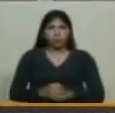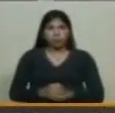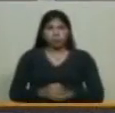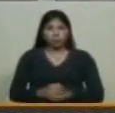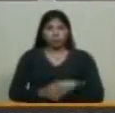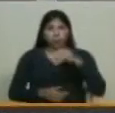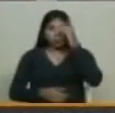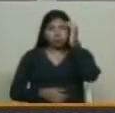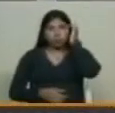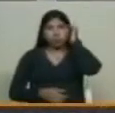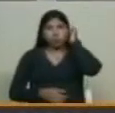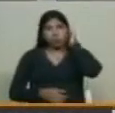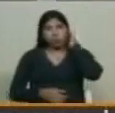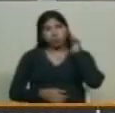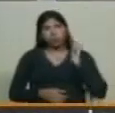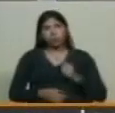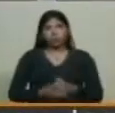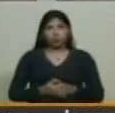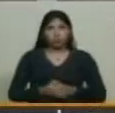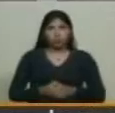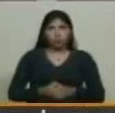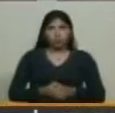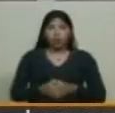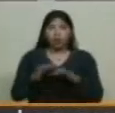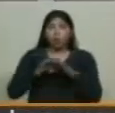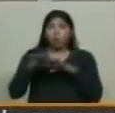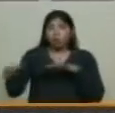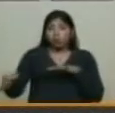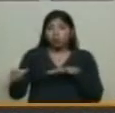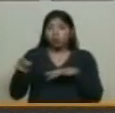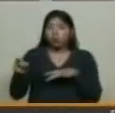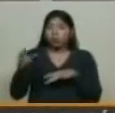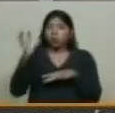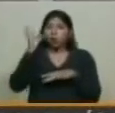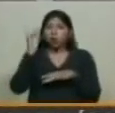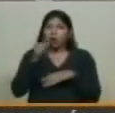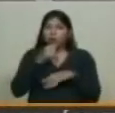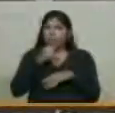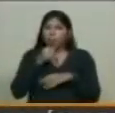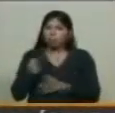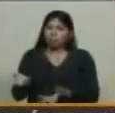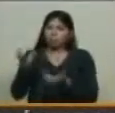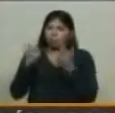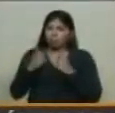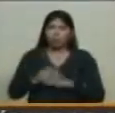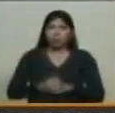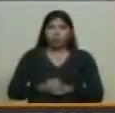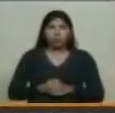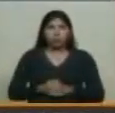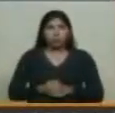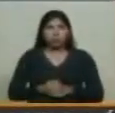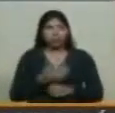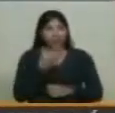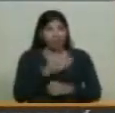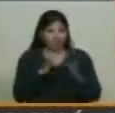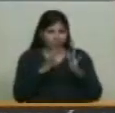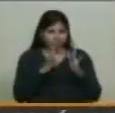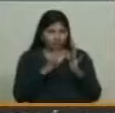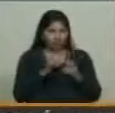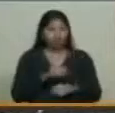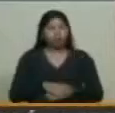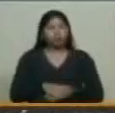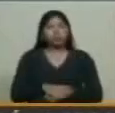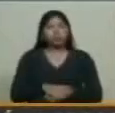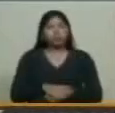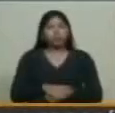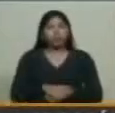Roca se encuentra en el municipio Plaza y nos amplía esta información. Adelante. Sí, gracias por el contacto.